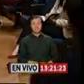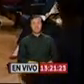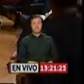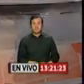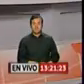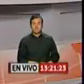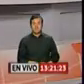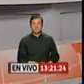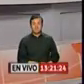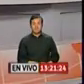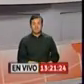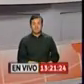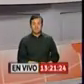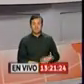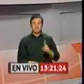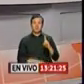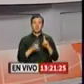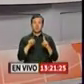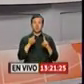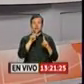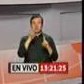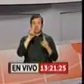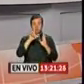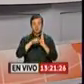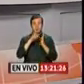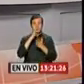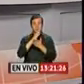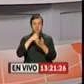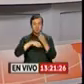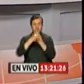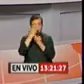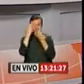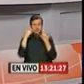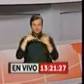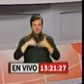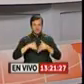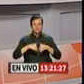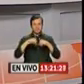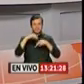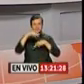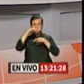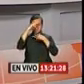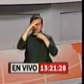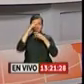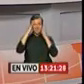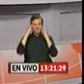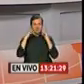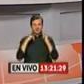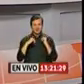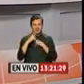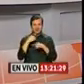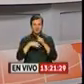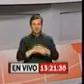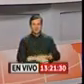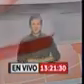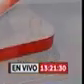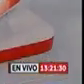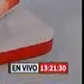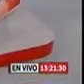Telediario. 13 horas, 21 minutos, vamos a hacer una pausa, regresamos en breve con más. Quédese con nosotros, volvemos.